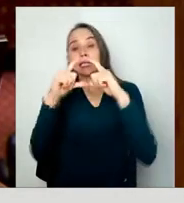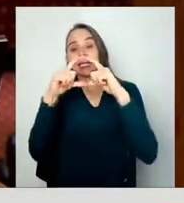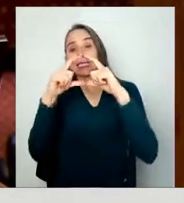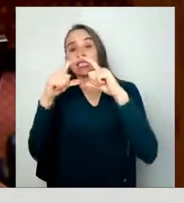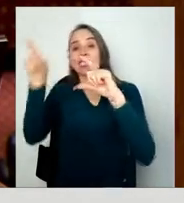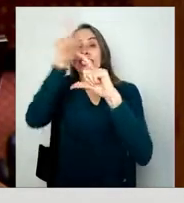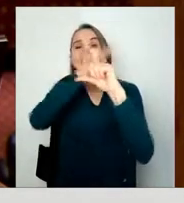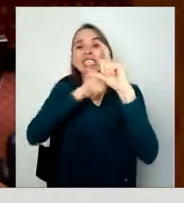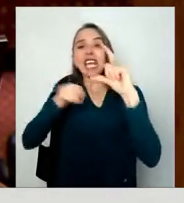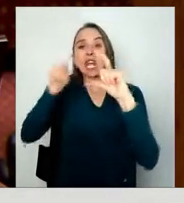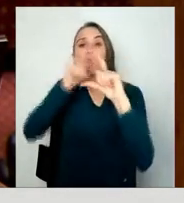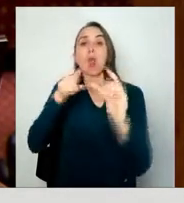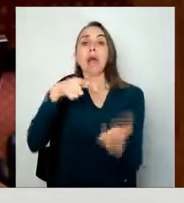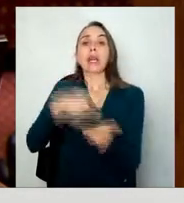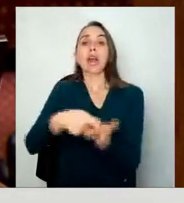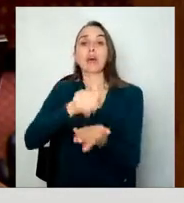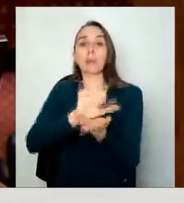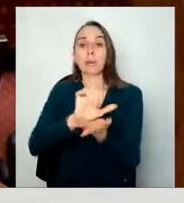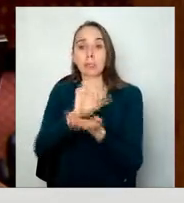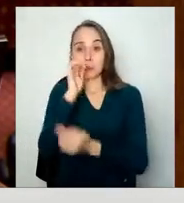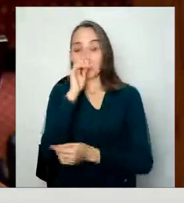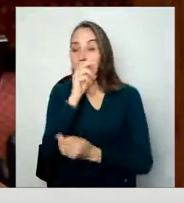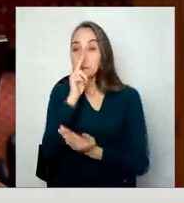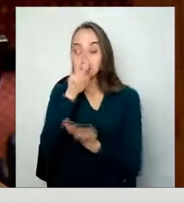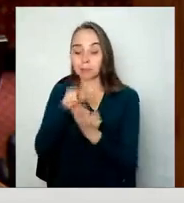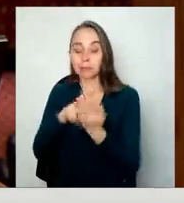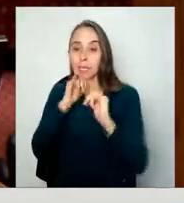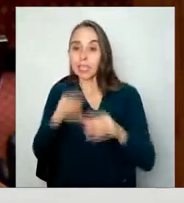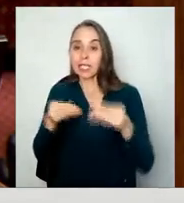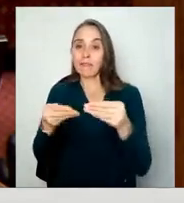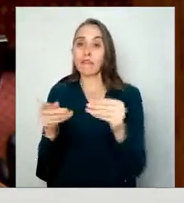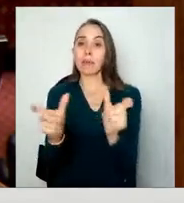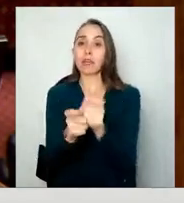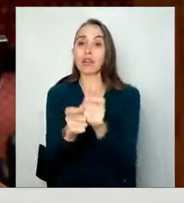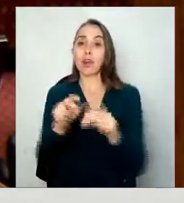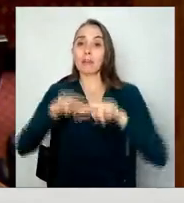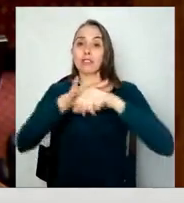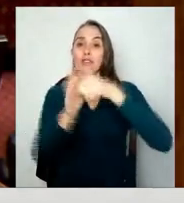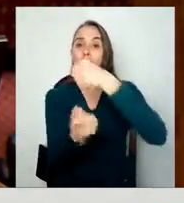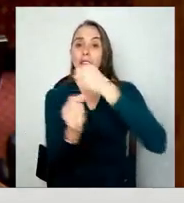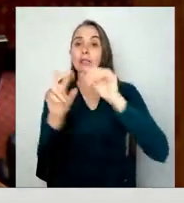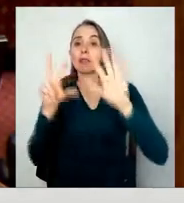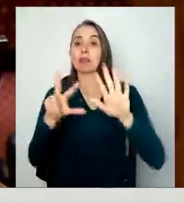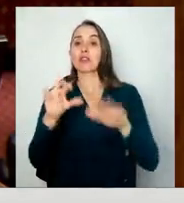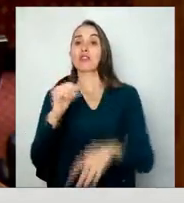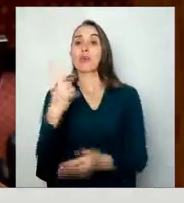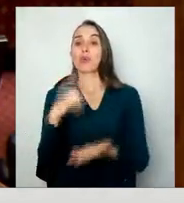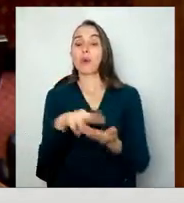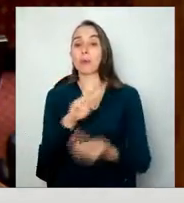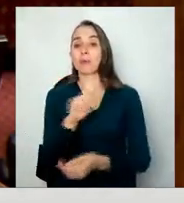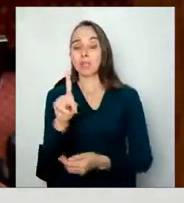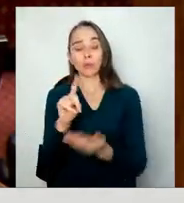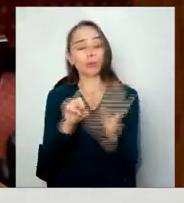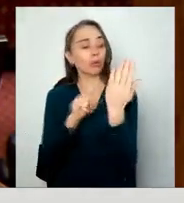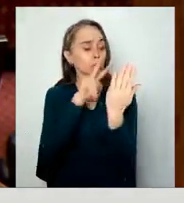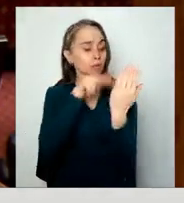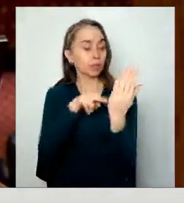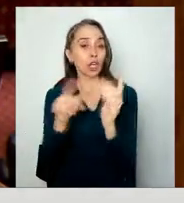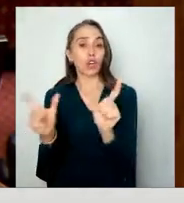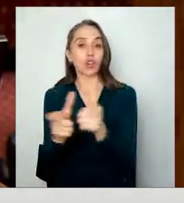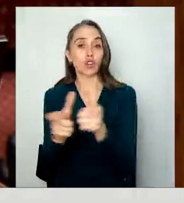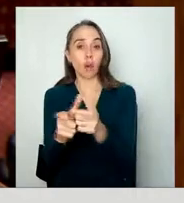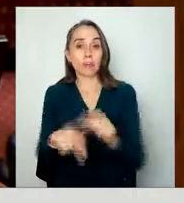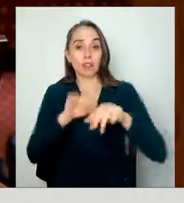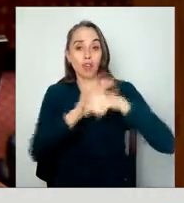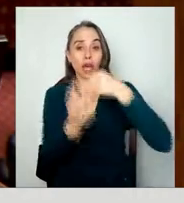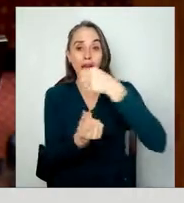al ver el informe de la comisión de Hacienda El del 18 de junio del 2021 indica que la comisión de Hacienda pasa a